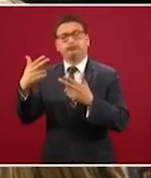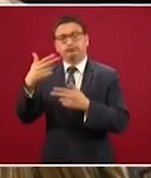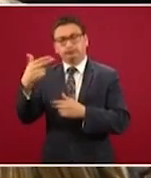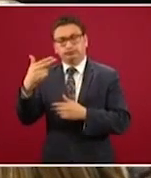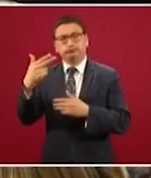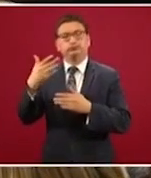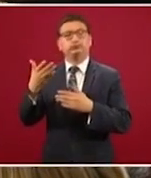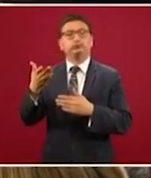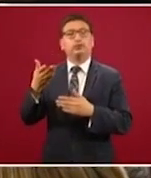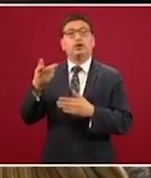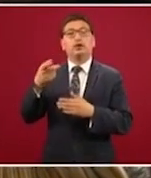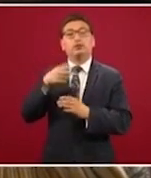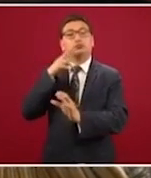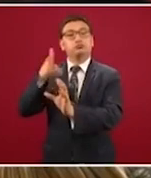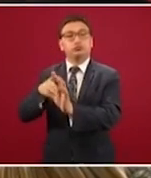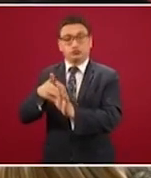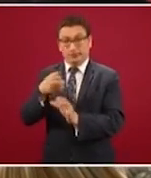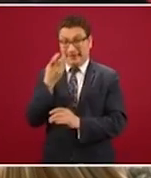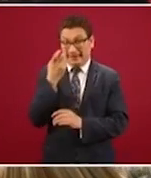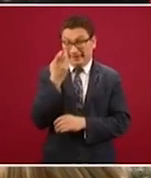parecido